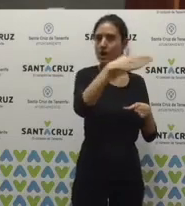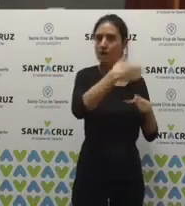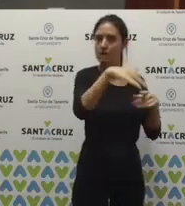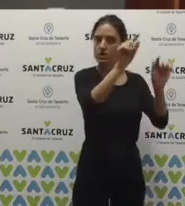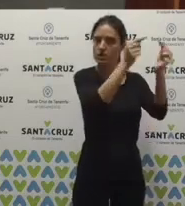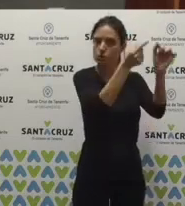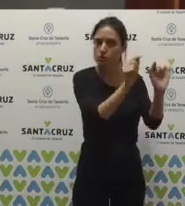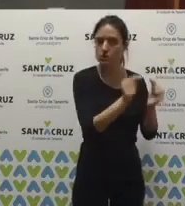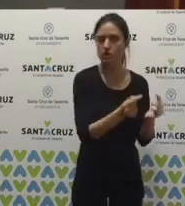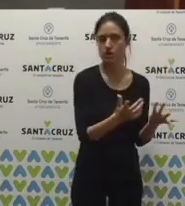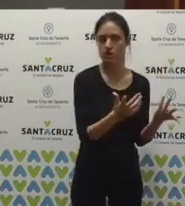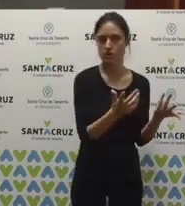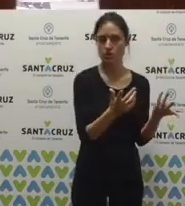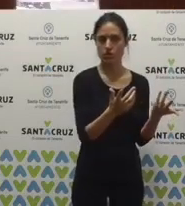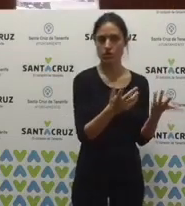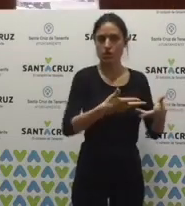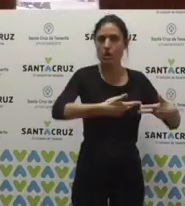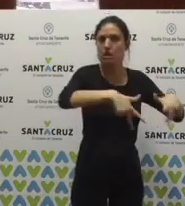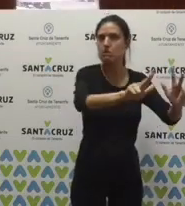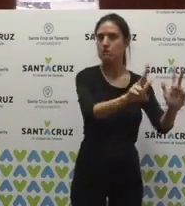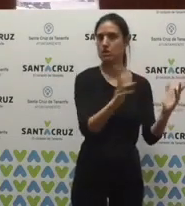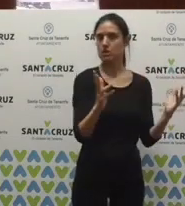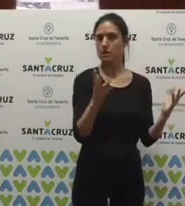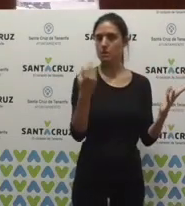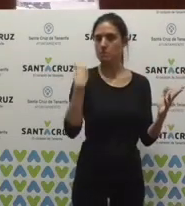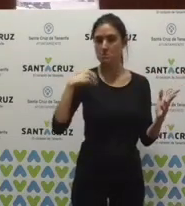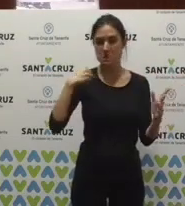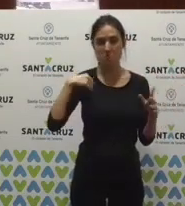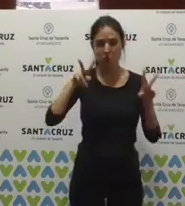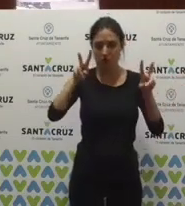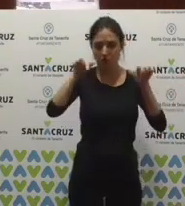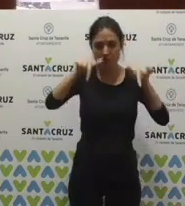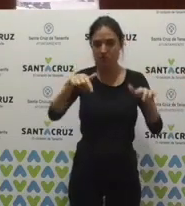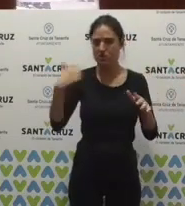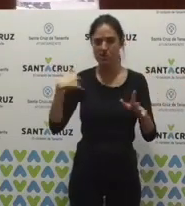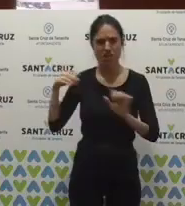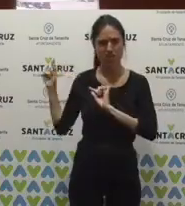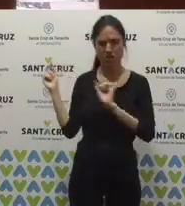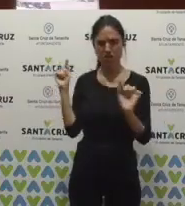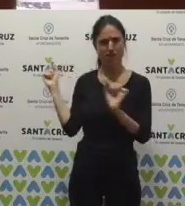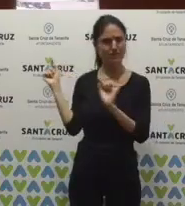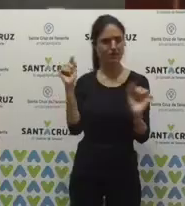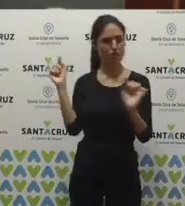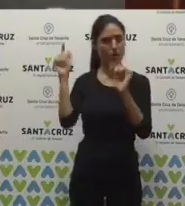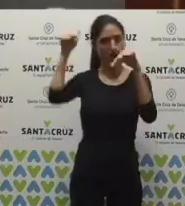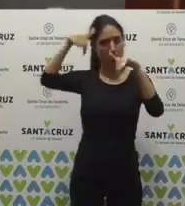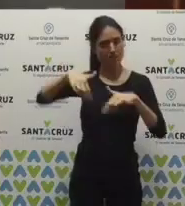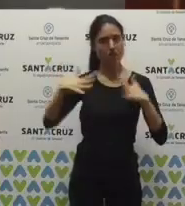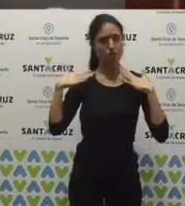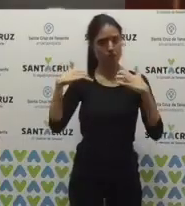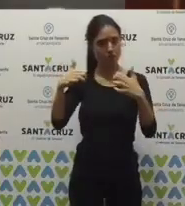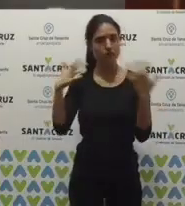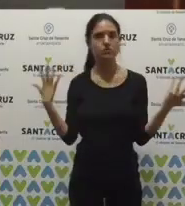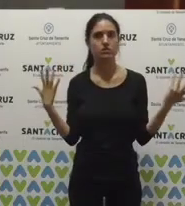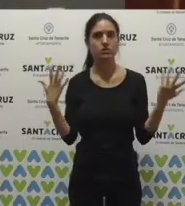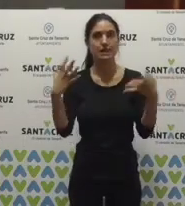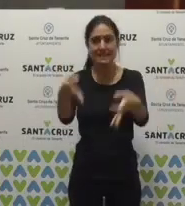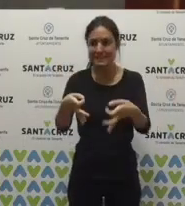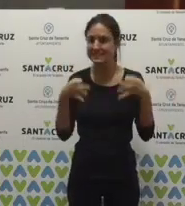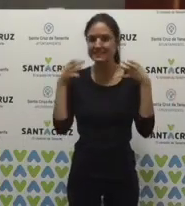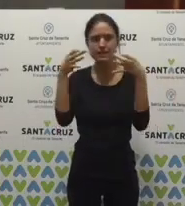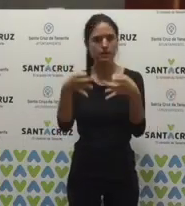remanente es decir algo que hemos debatido en numerosas ocasiones en estos plenos y es de las cosas que siempre hemos